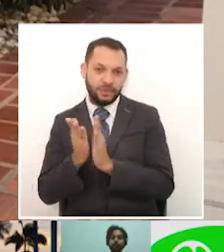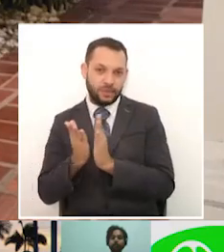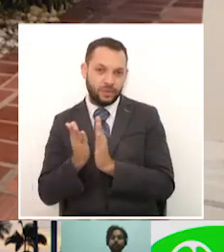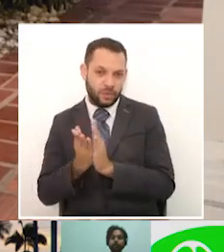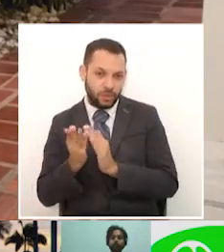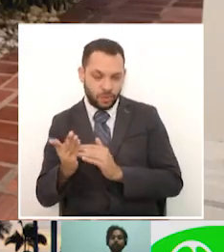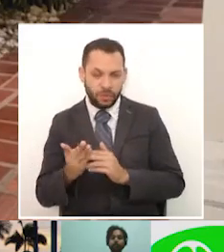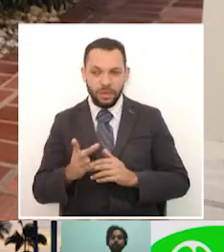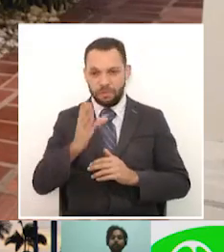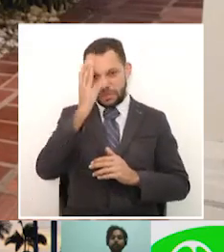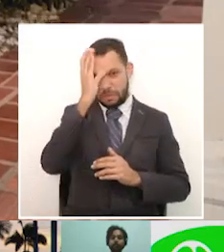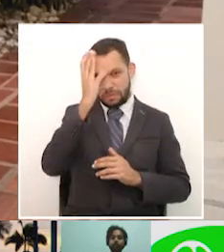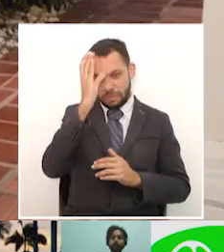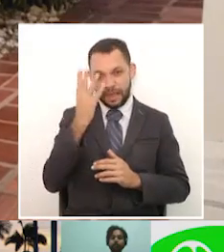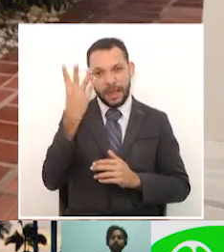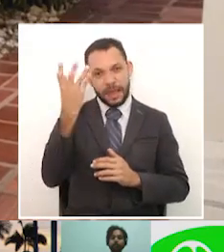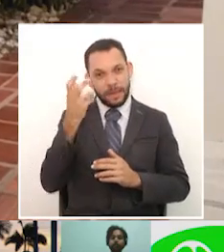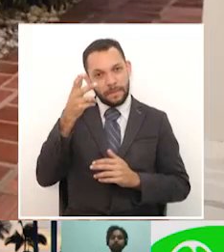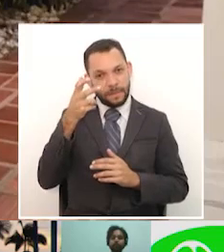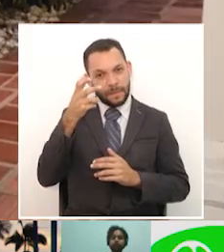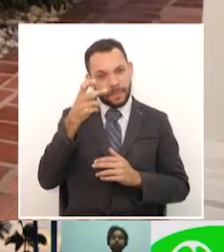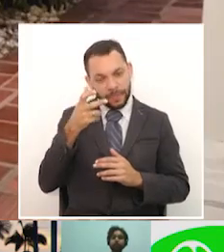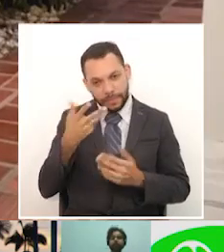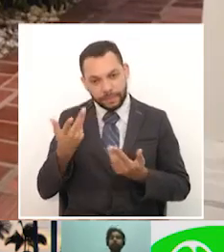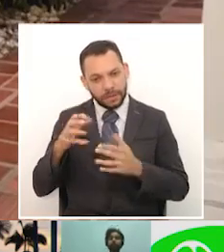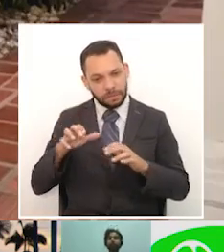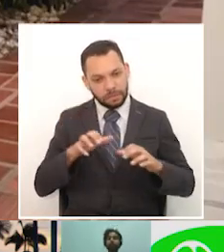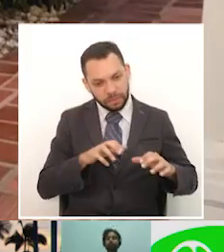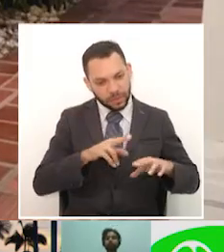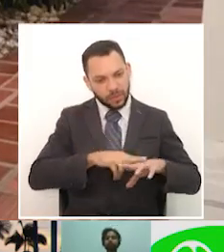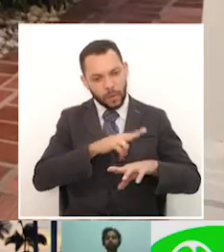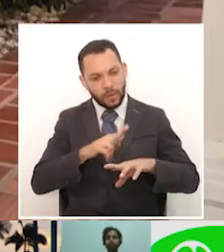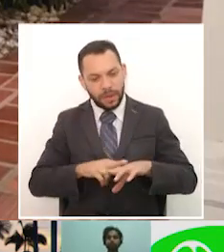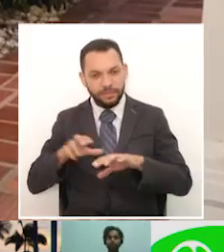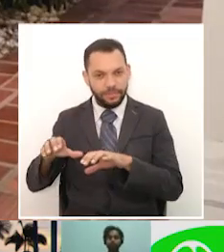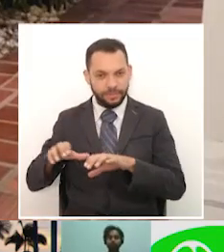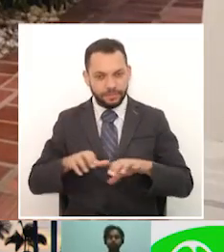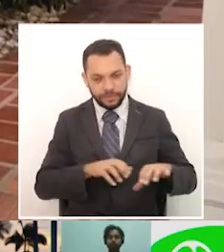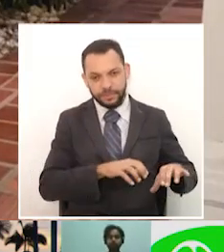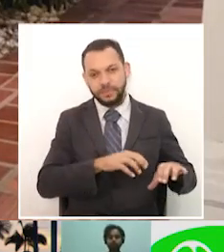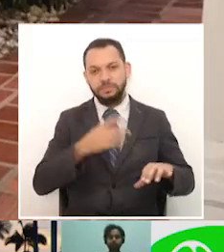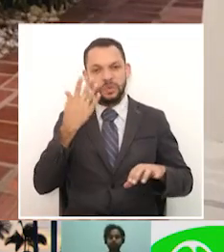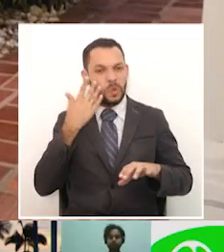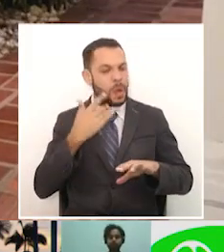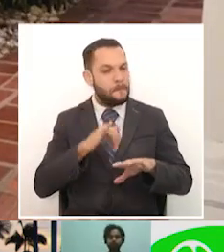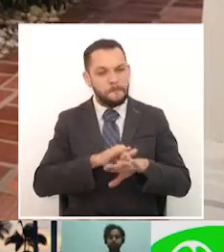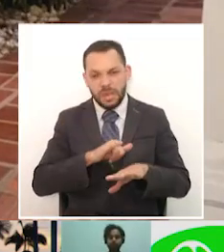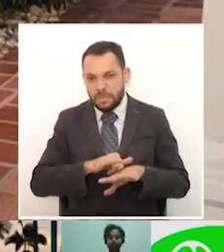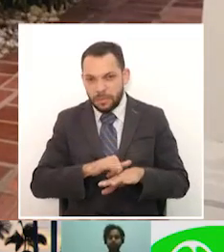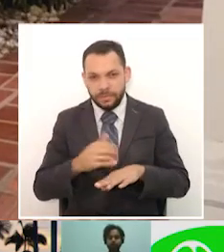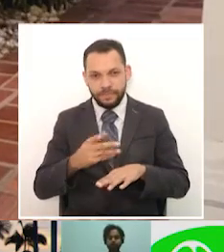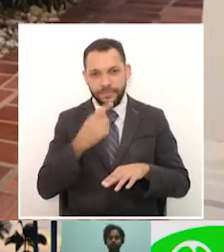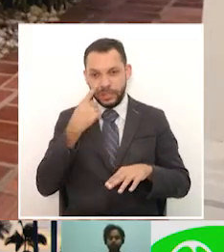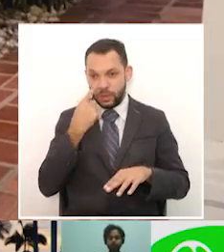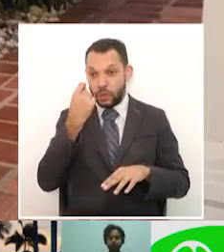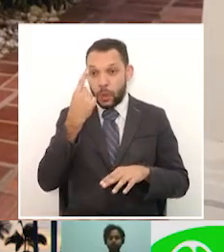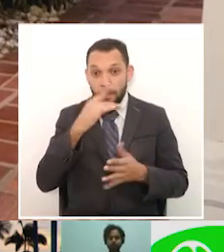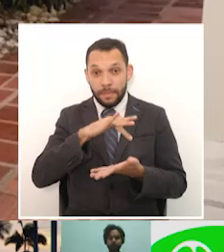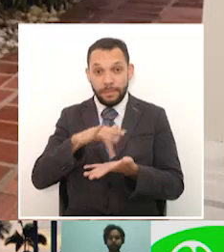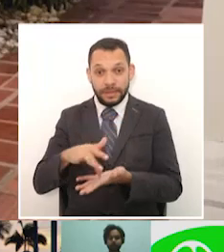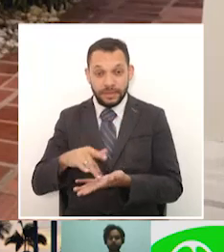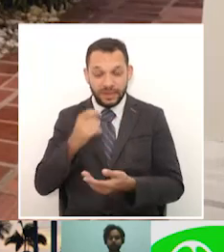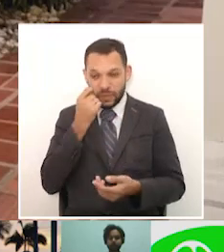en conjunto vivimos y hacemos las labores cotidianas que todos tenemos que hacer en nuestra casa. La sorpresa cuando yo llegué a este